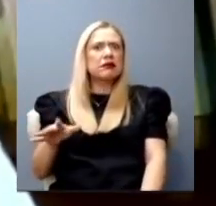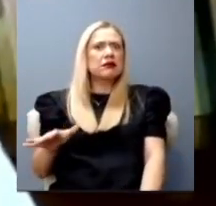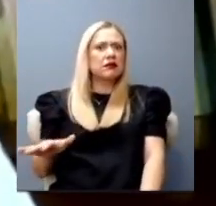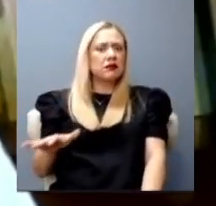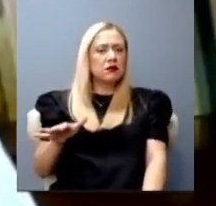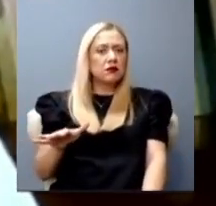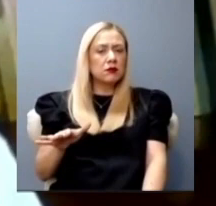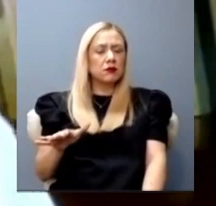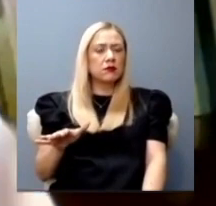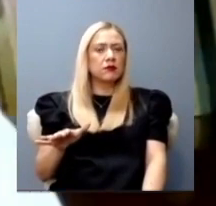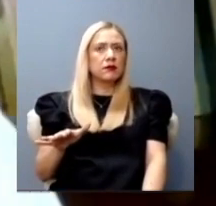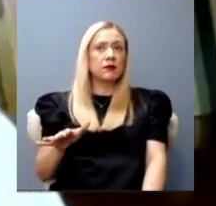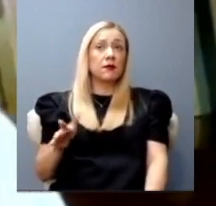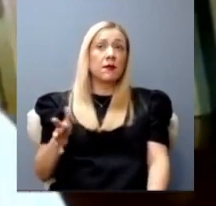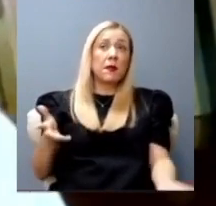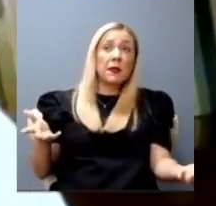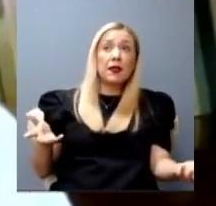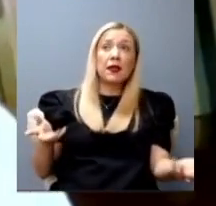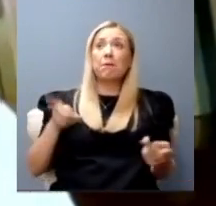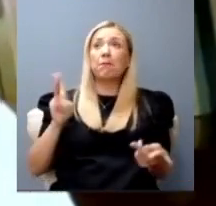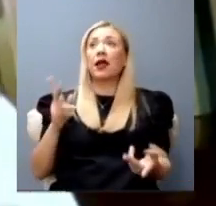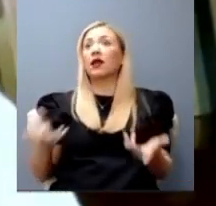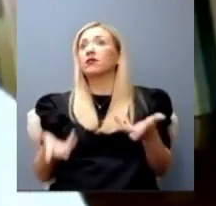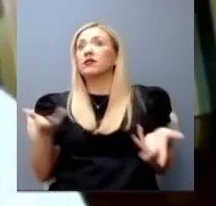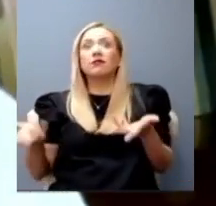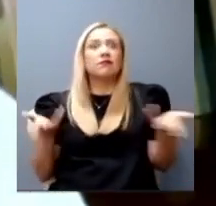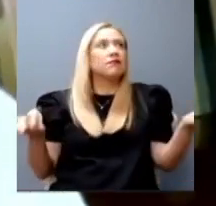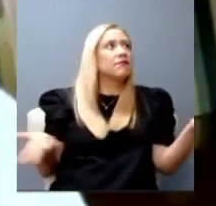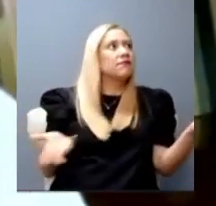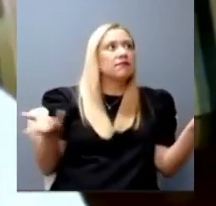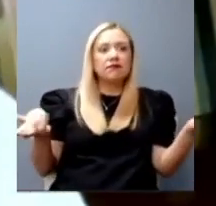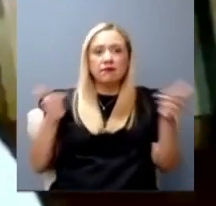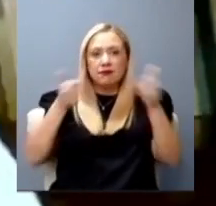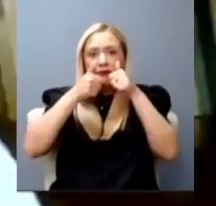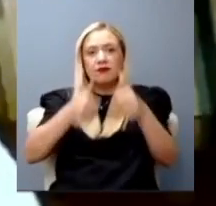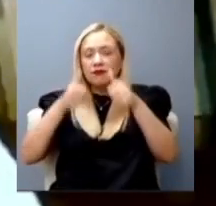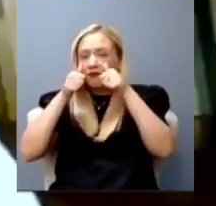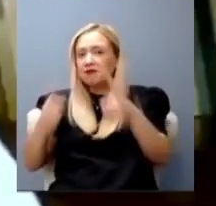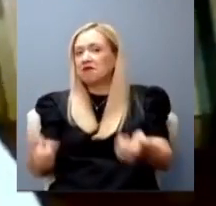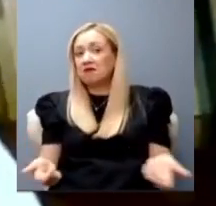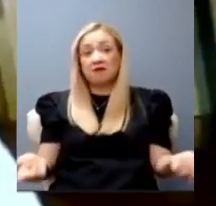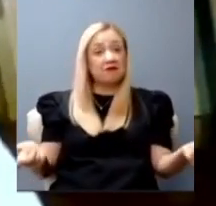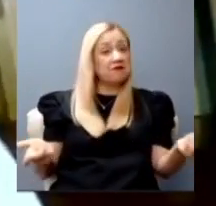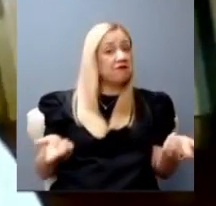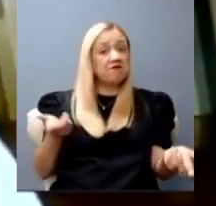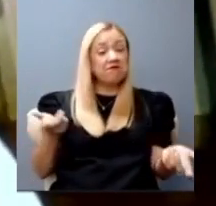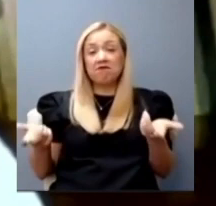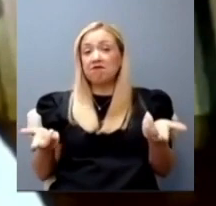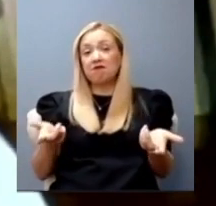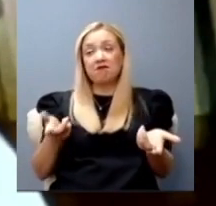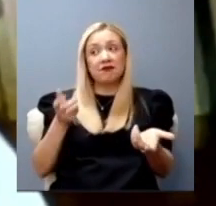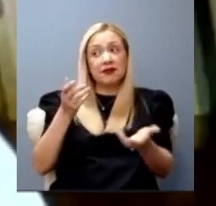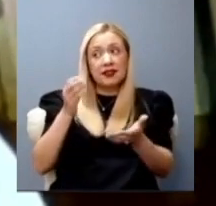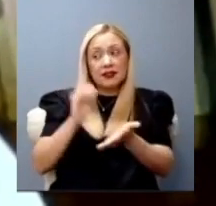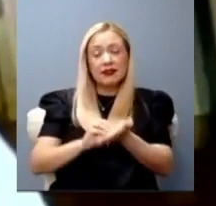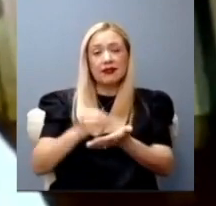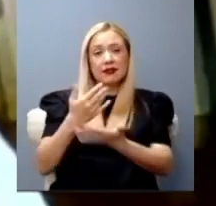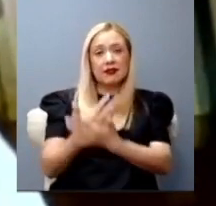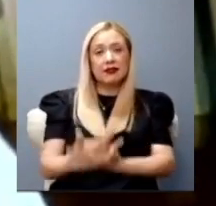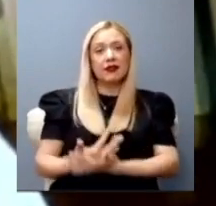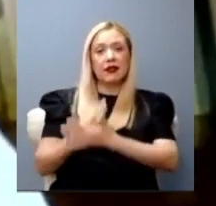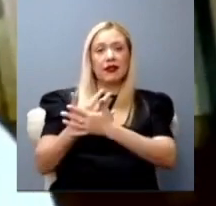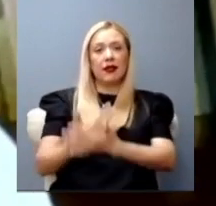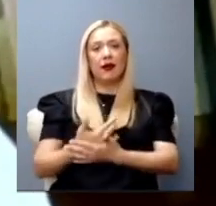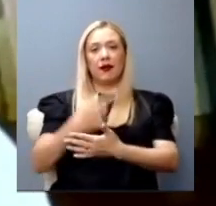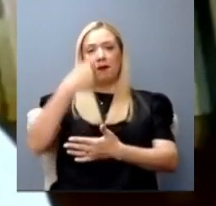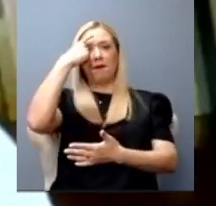los resultados efectivos que está ello produciendo en relación